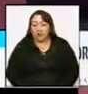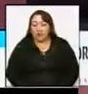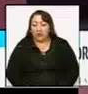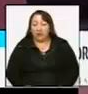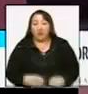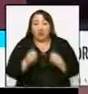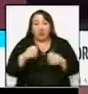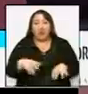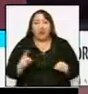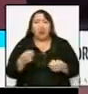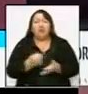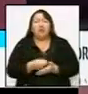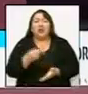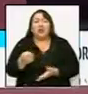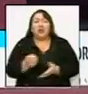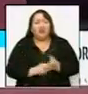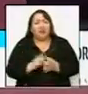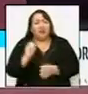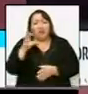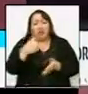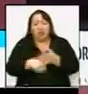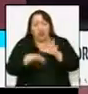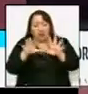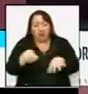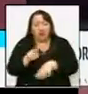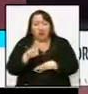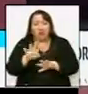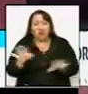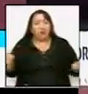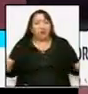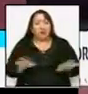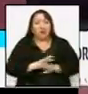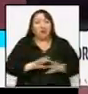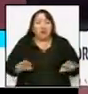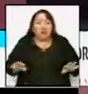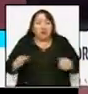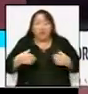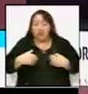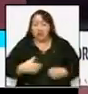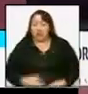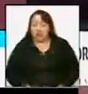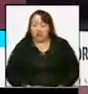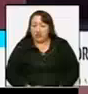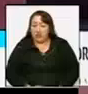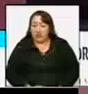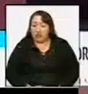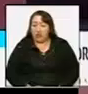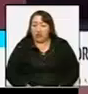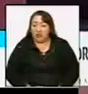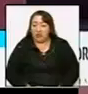costar. Una renuncia se le manda al partido, y en 24 horas, por ese código que tenemos